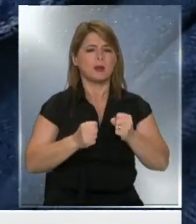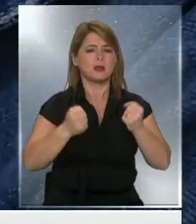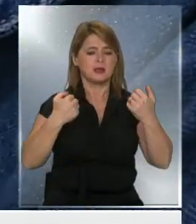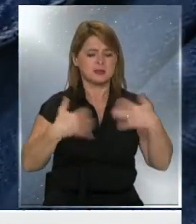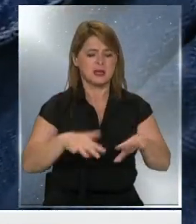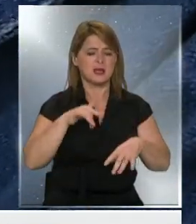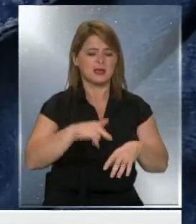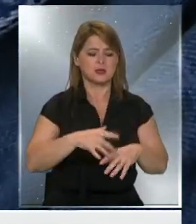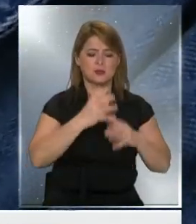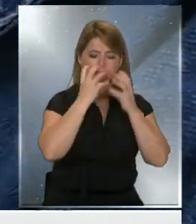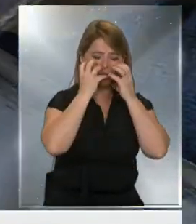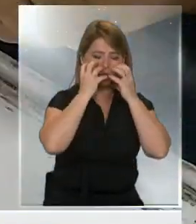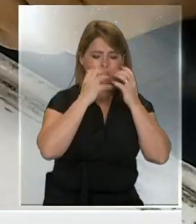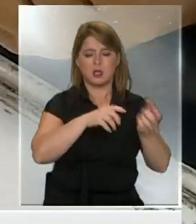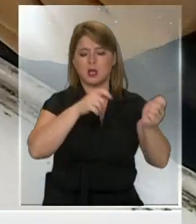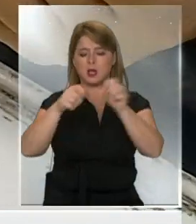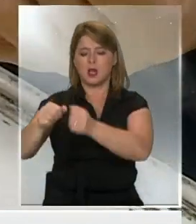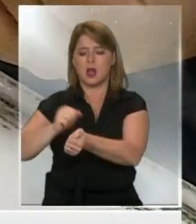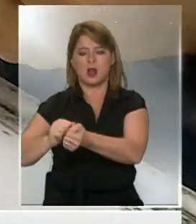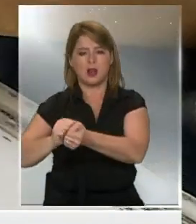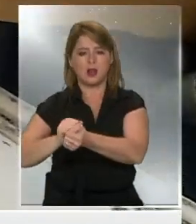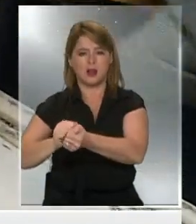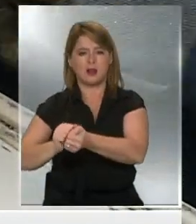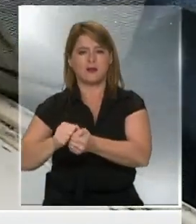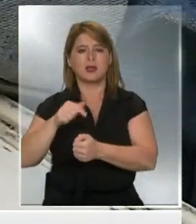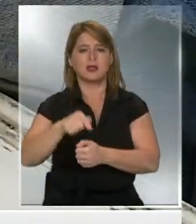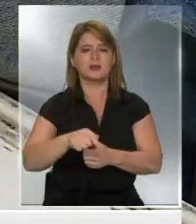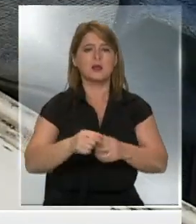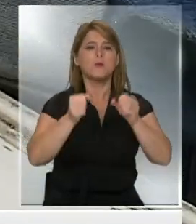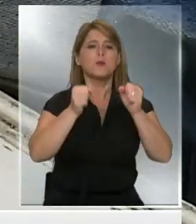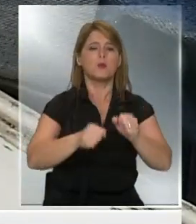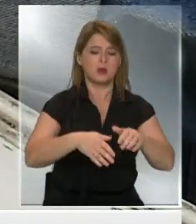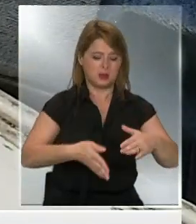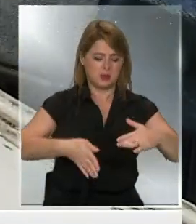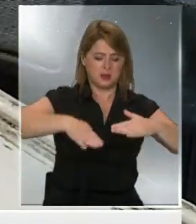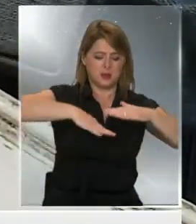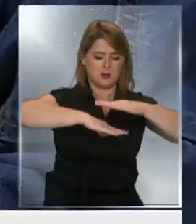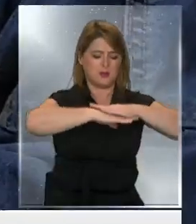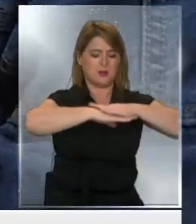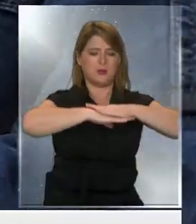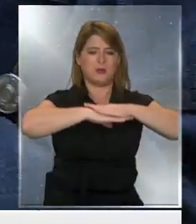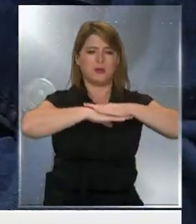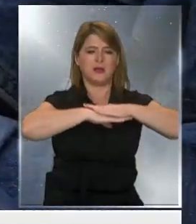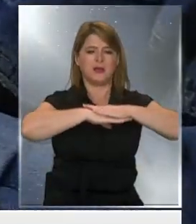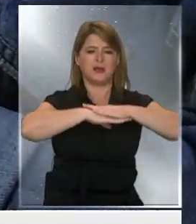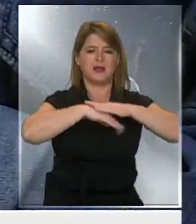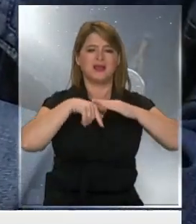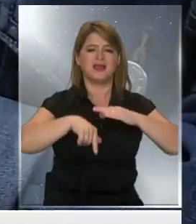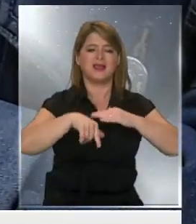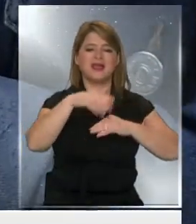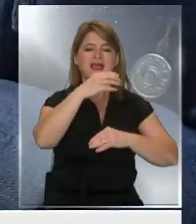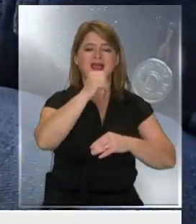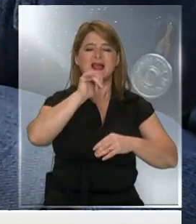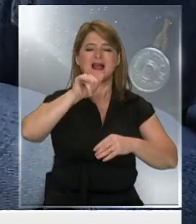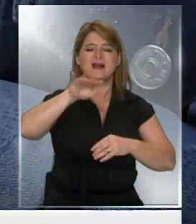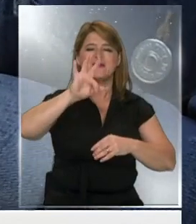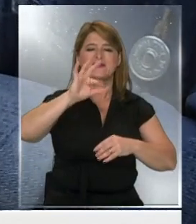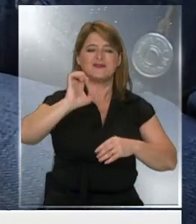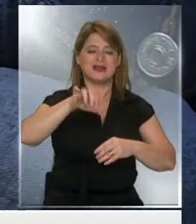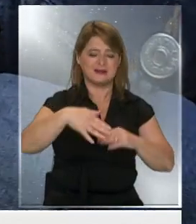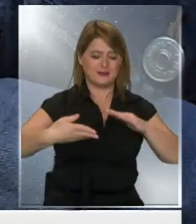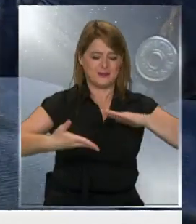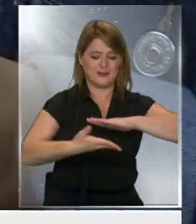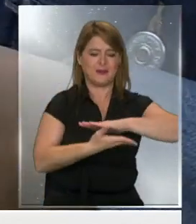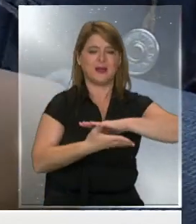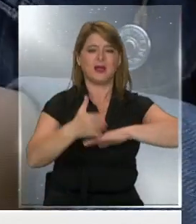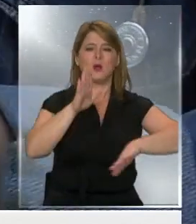al lavado. Entre las capas de paño se puede introducir un filtro de café para brindar mayor protección. Con